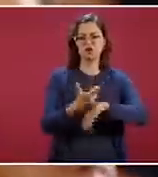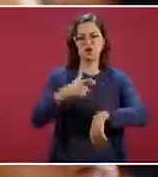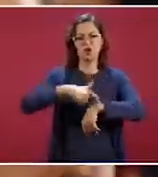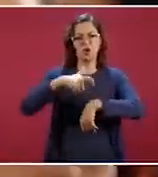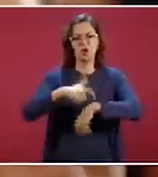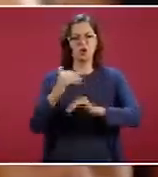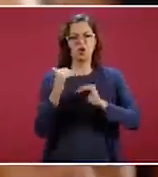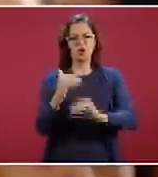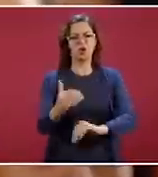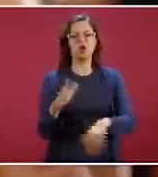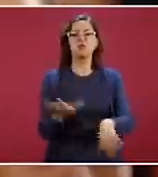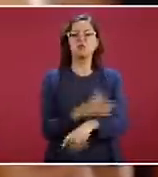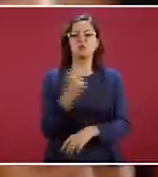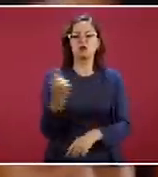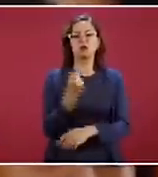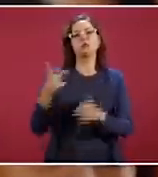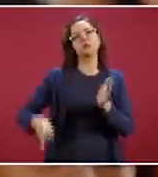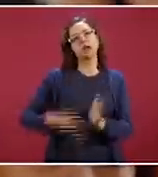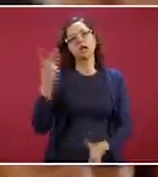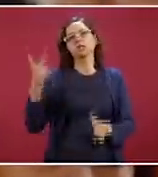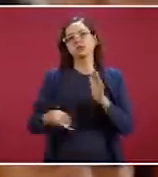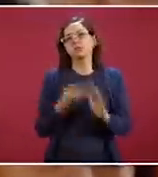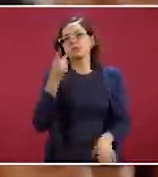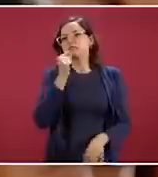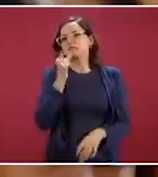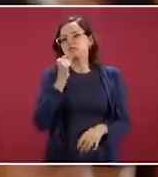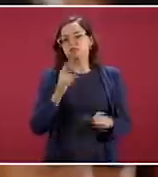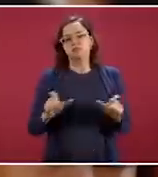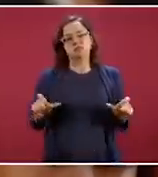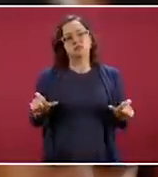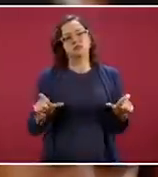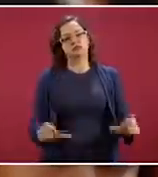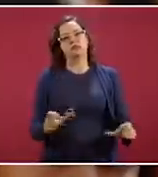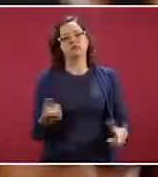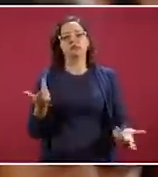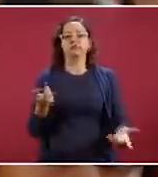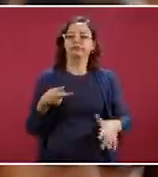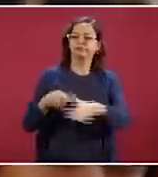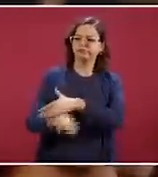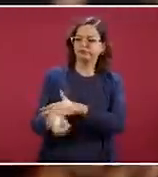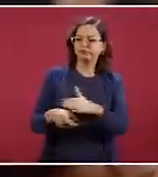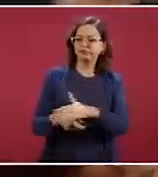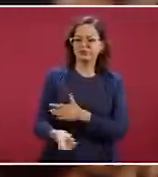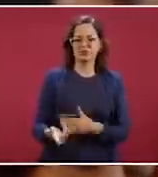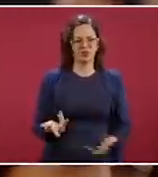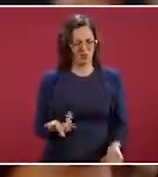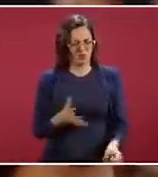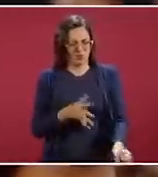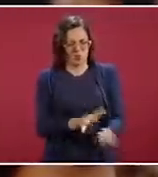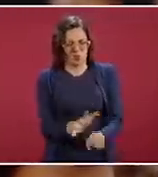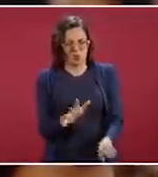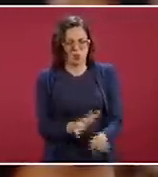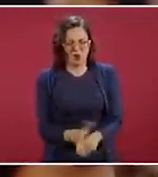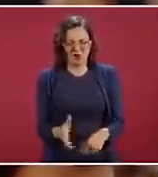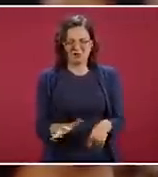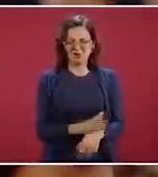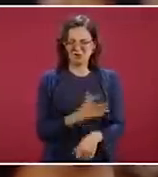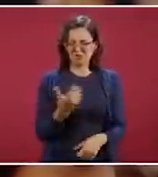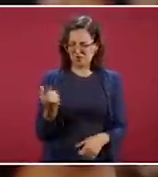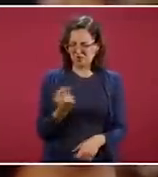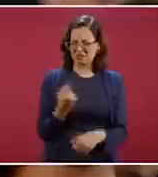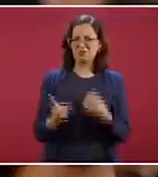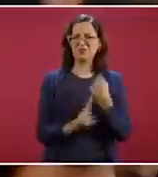esto es motivo para que los paren y los extorsionen. Dicen que si esto es, hay una posibilidad para que puedan